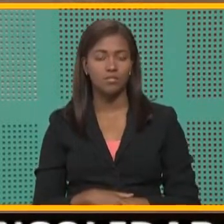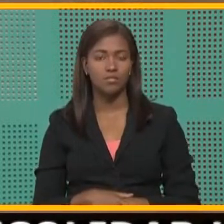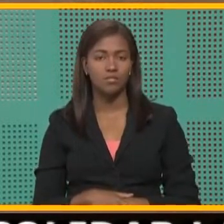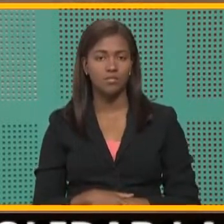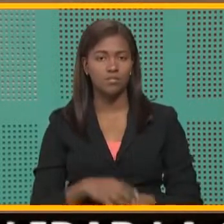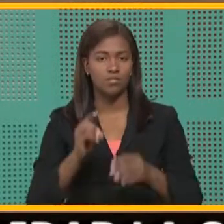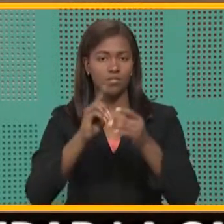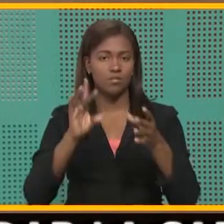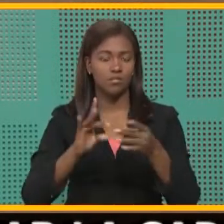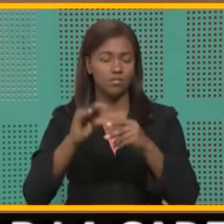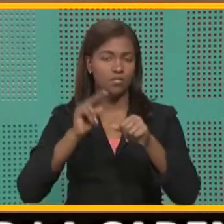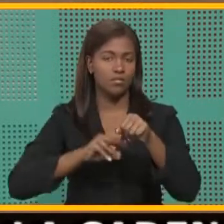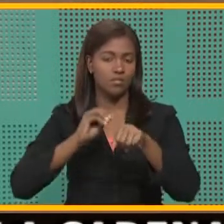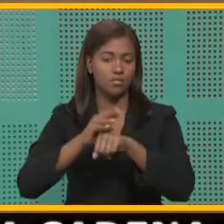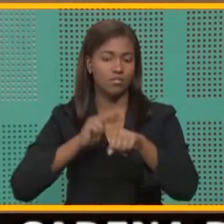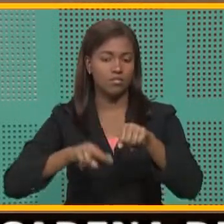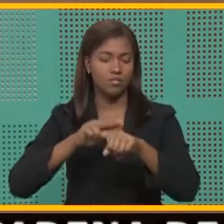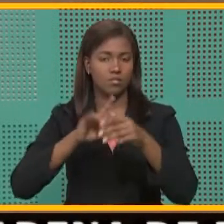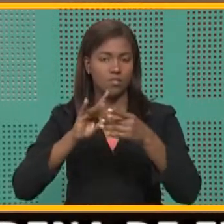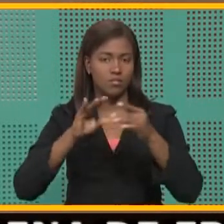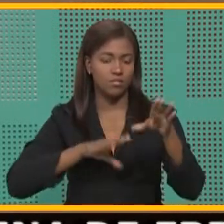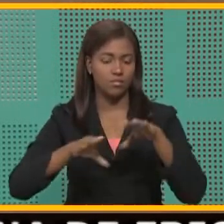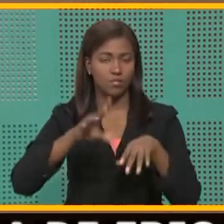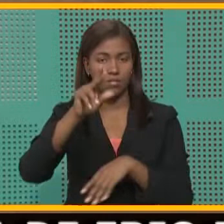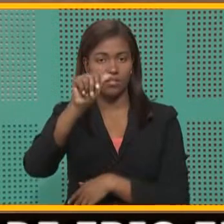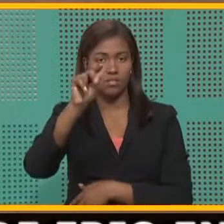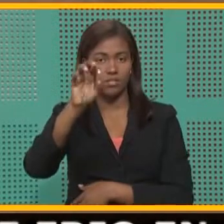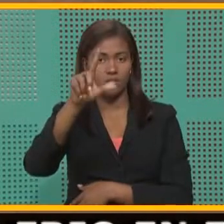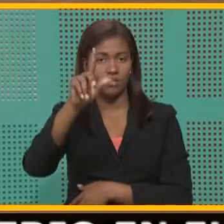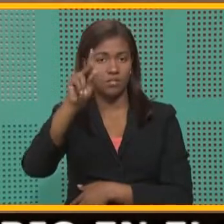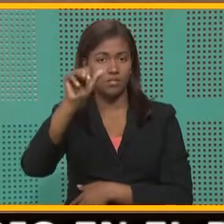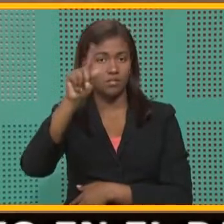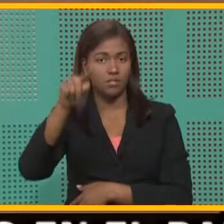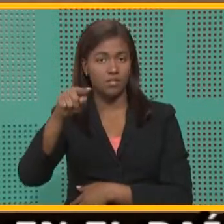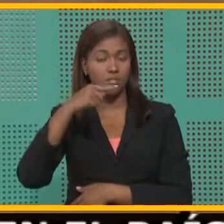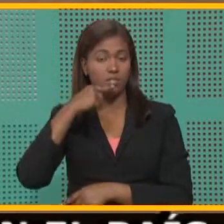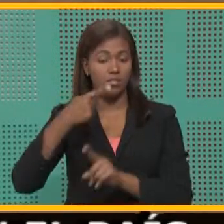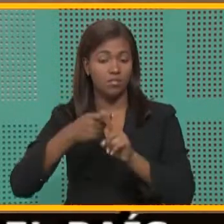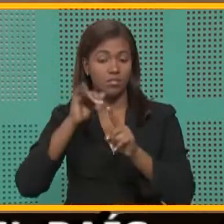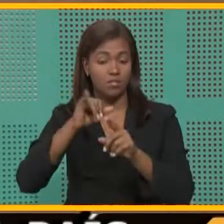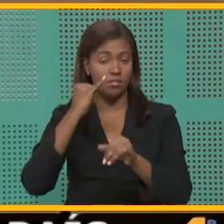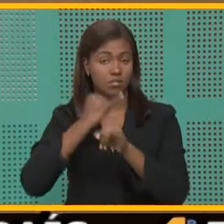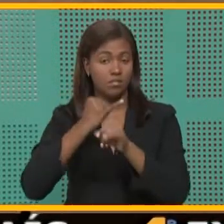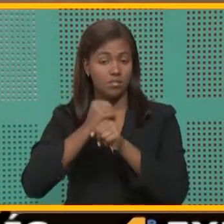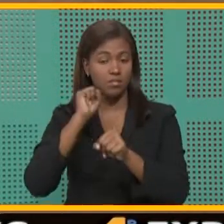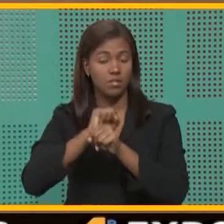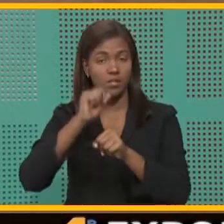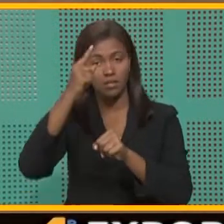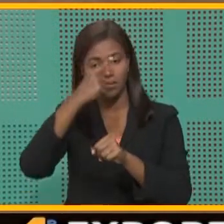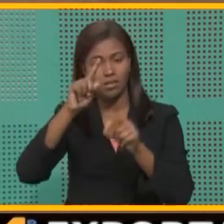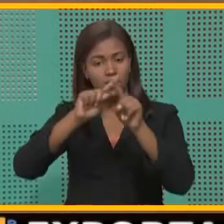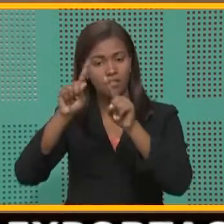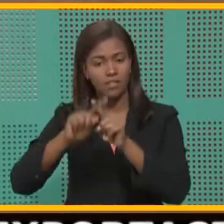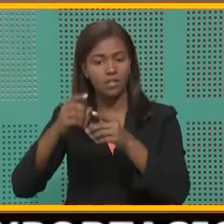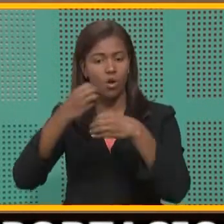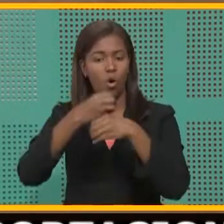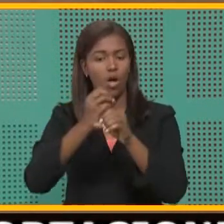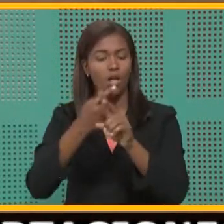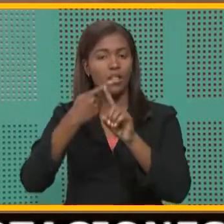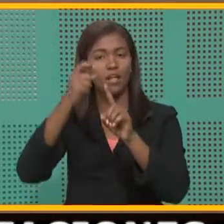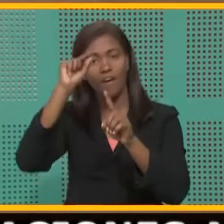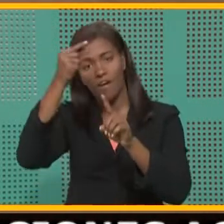Bien, el director del Consejo Nacional de Competitividad, Rafael Paz, sostiene que desde esa entidad se trabaja para que los distintos organismos del